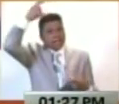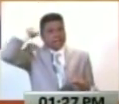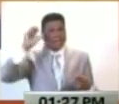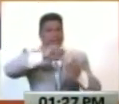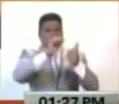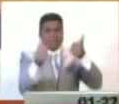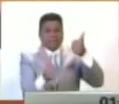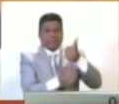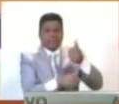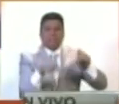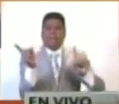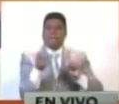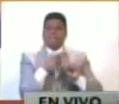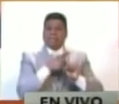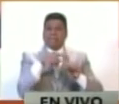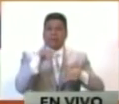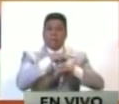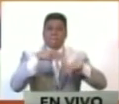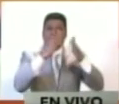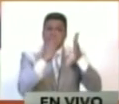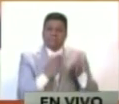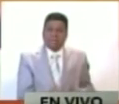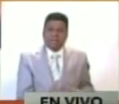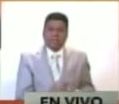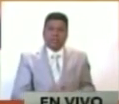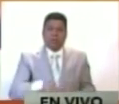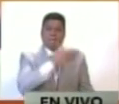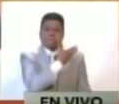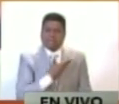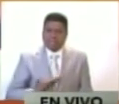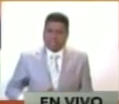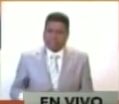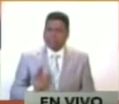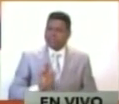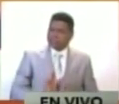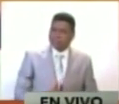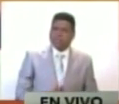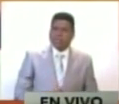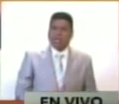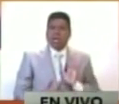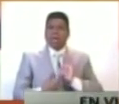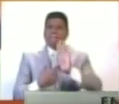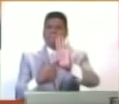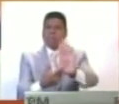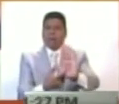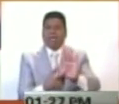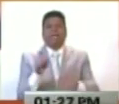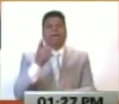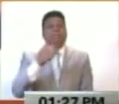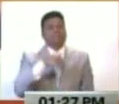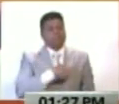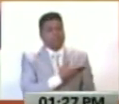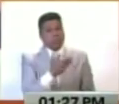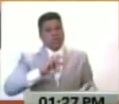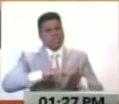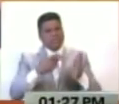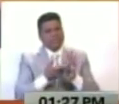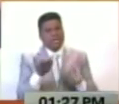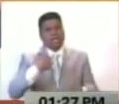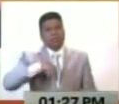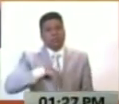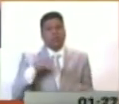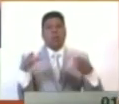primeros ministros, jefes de Estado. Esto demuestra no solamente, bueno, la relevancia que tiene nuestro movimiento, sino que también